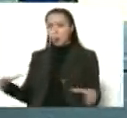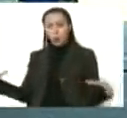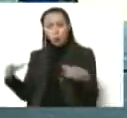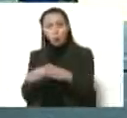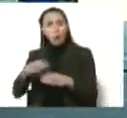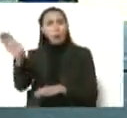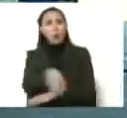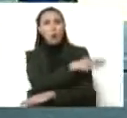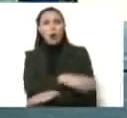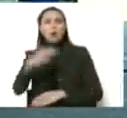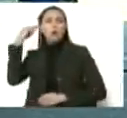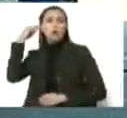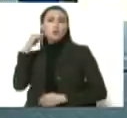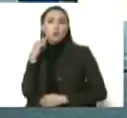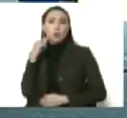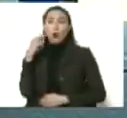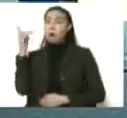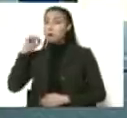Tradiciones de Venezuela.